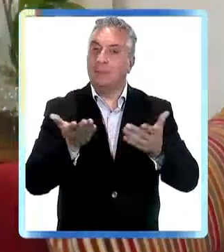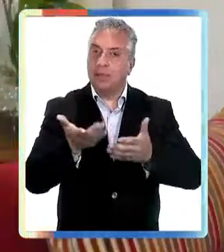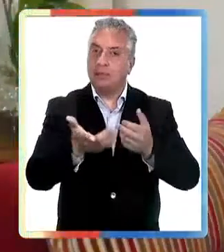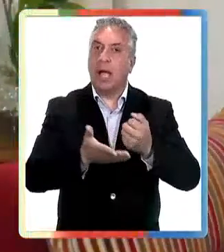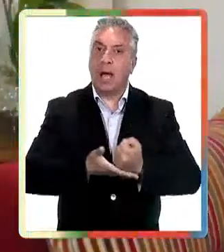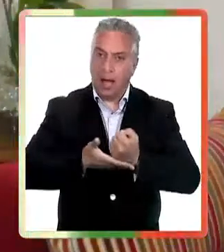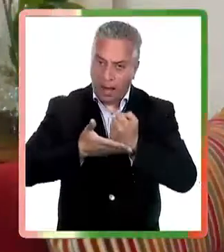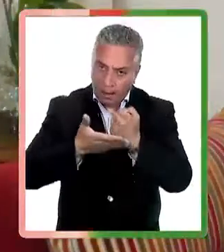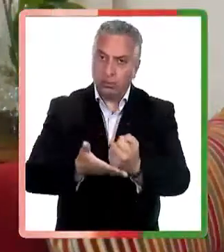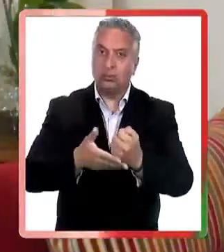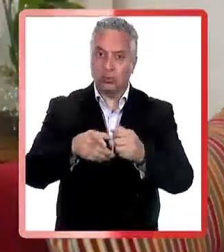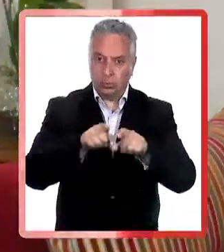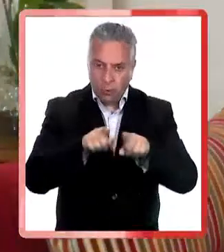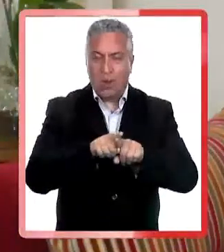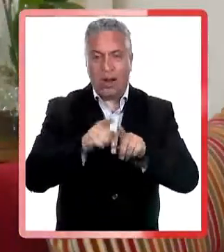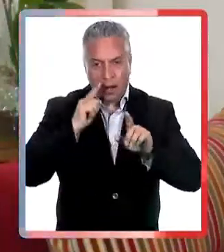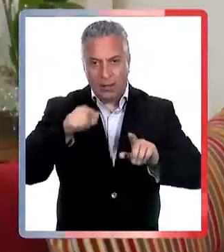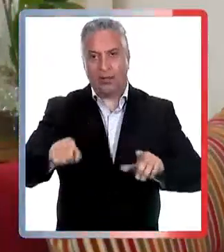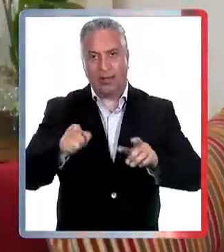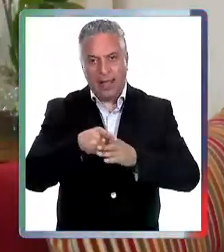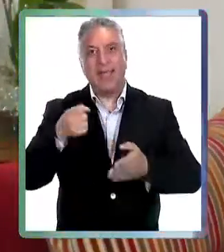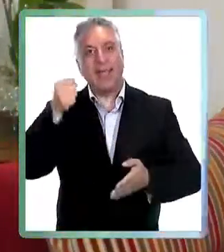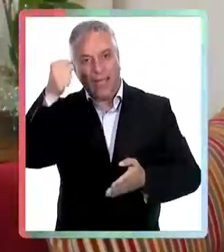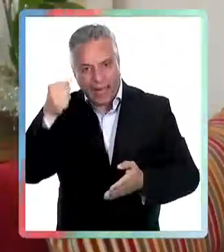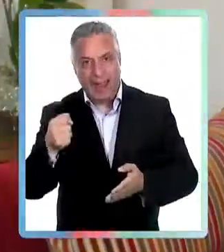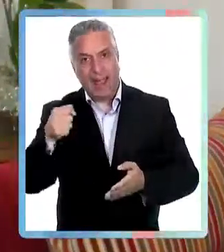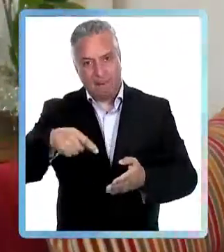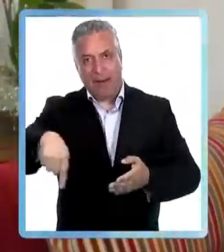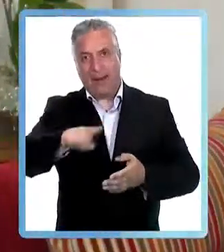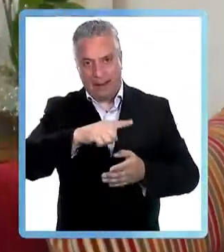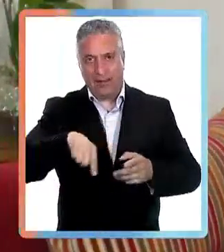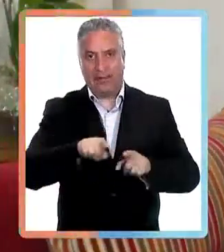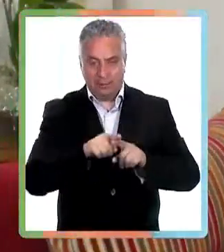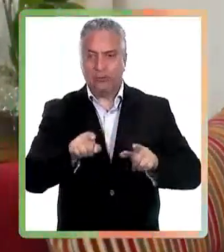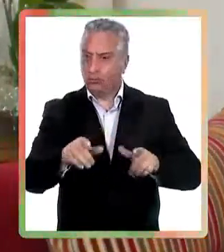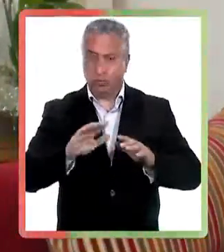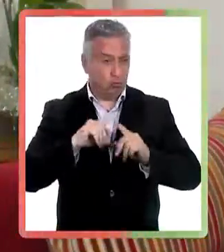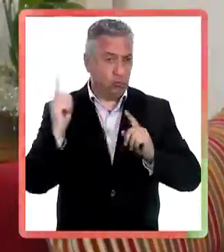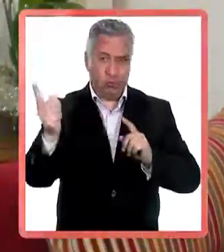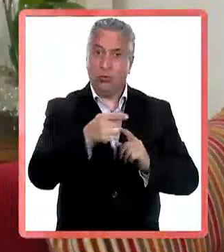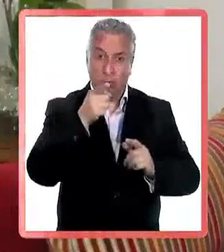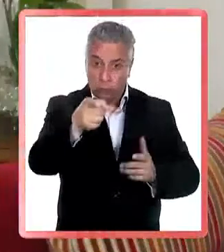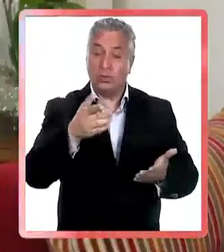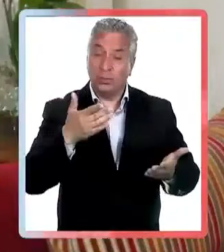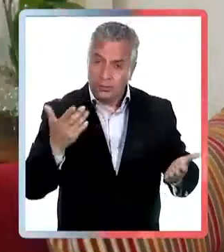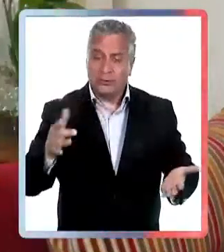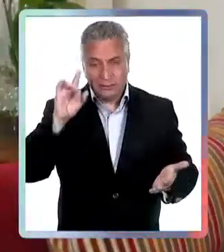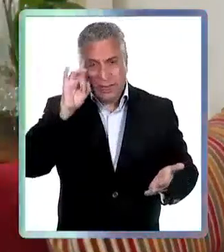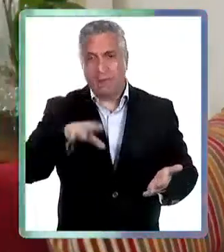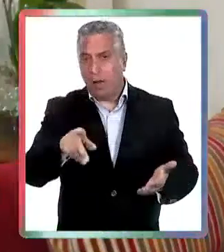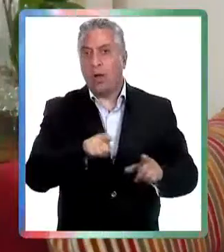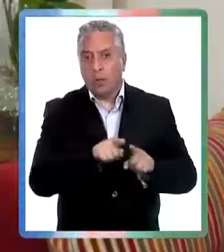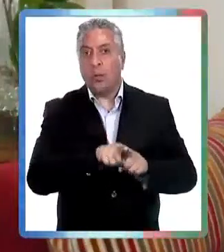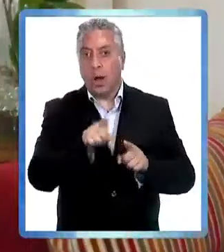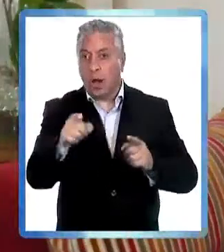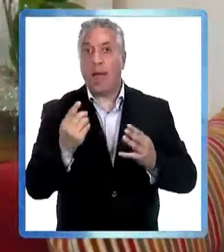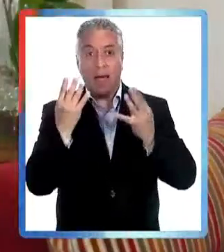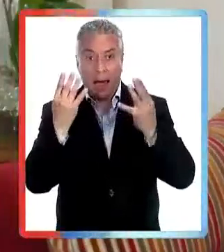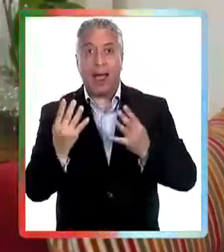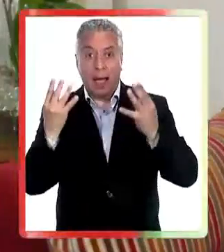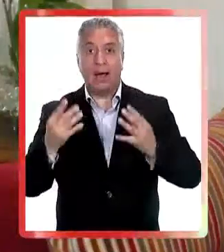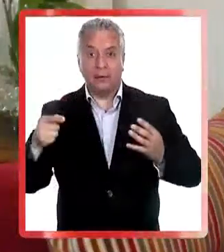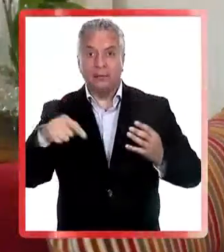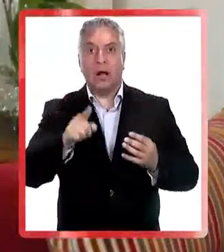ayudar a combatir este crimen que se da en todas partes, como dice usted, Francisco. Es tan impresionante que las